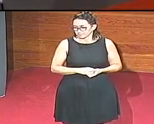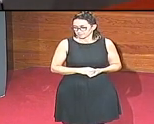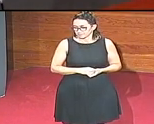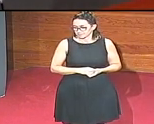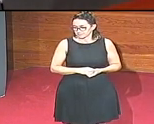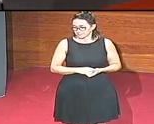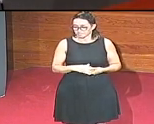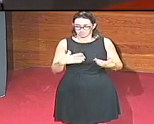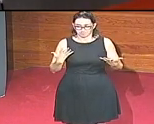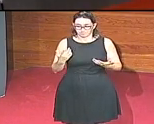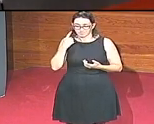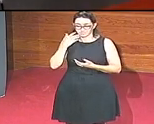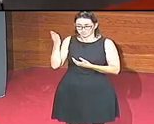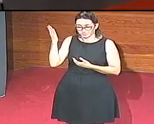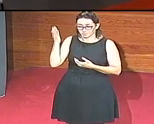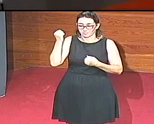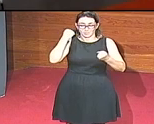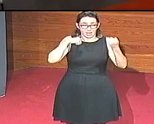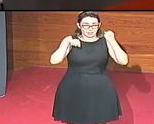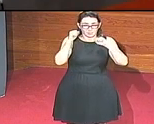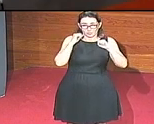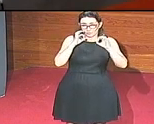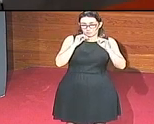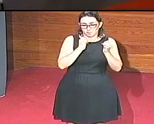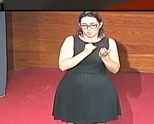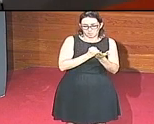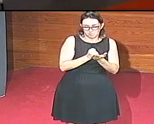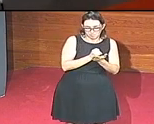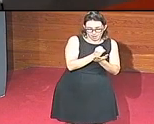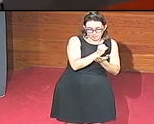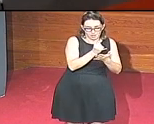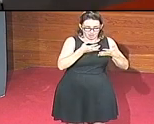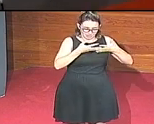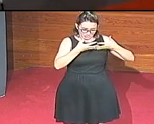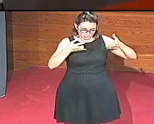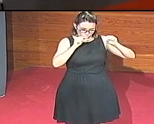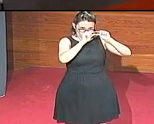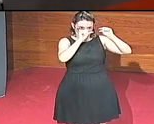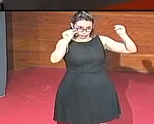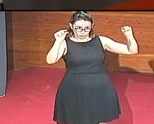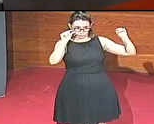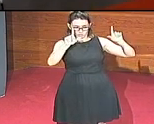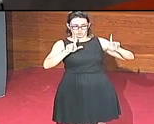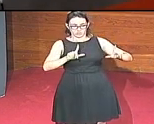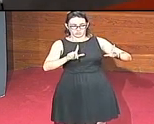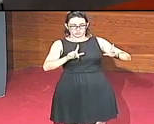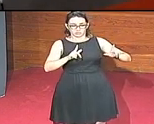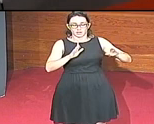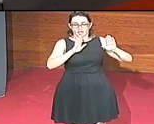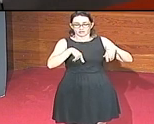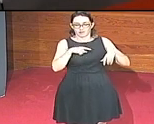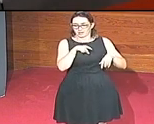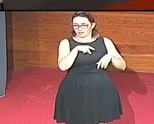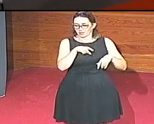y luego todas las animaciones esas que hemos visto de los mapas que van saliendo con un testigo por encima al final son cada uno de